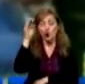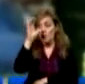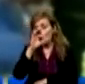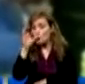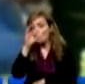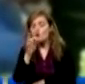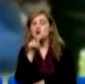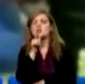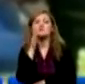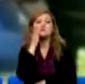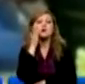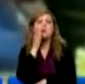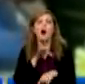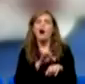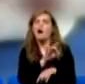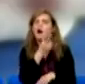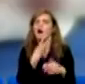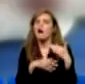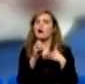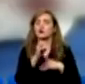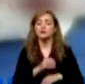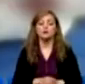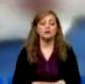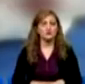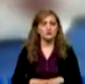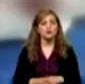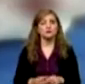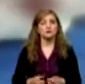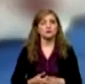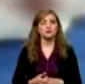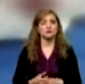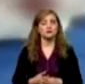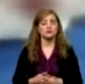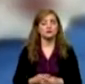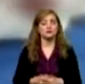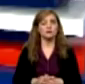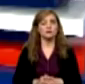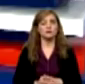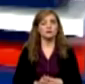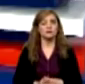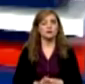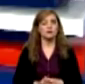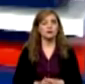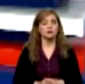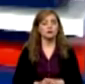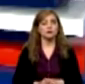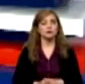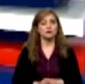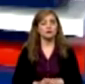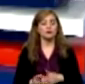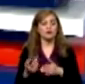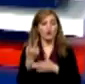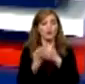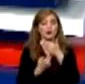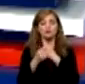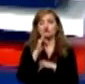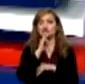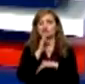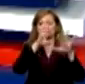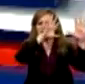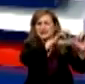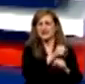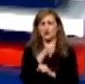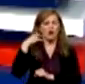que dejó a su recién nacido abandonado. Catalina García, 24 horas. Y una pareja estadounidense